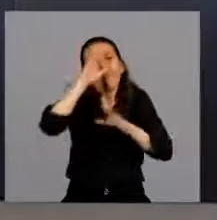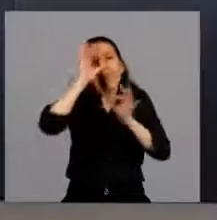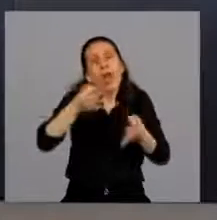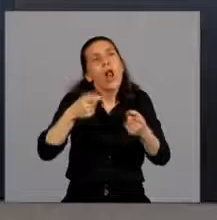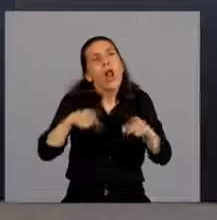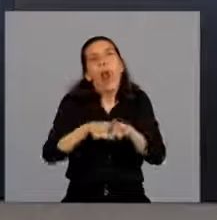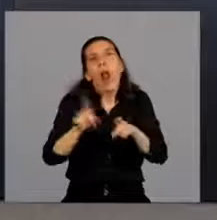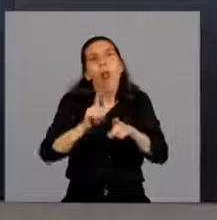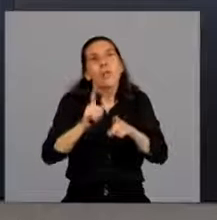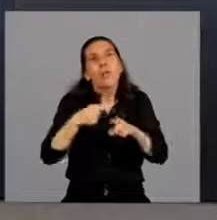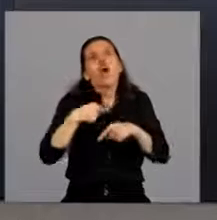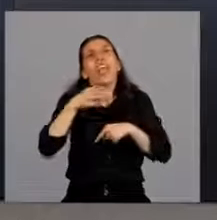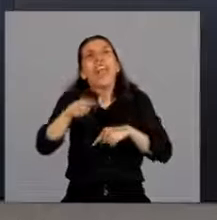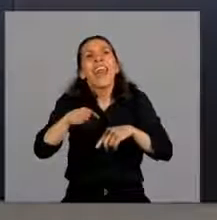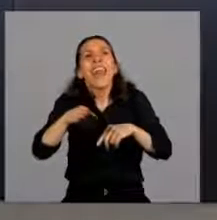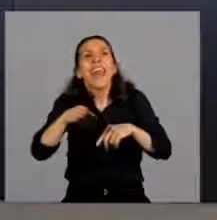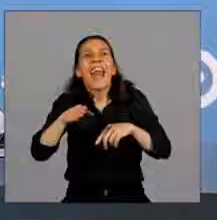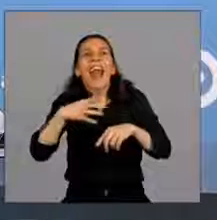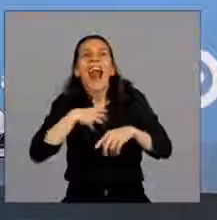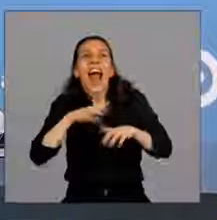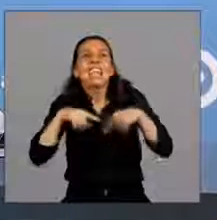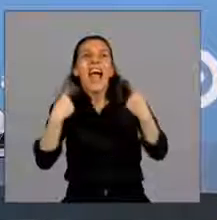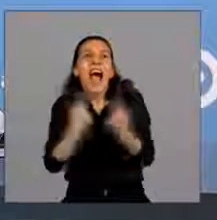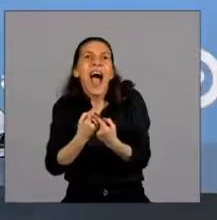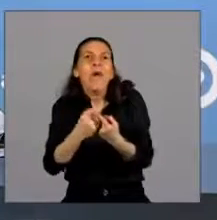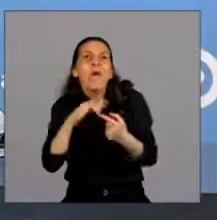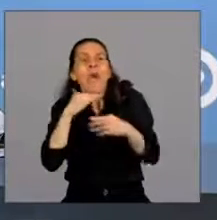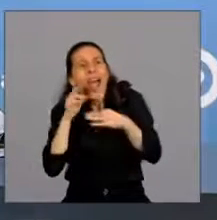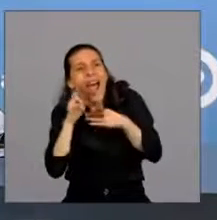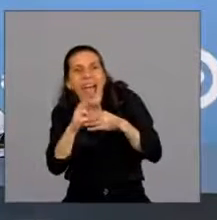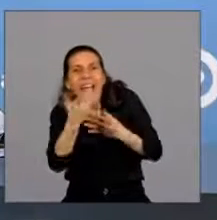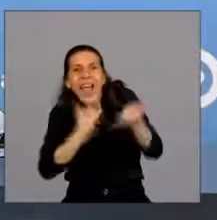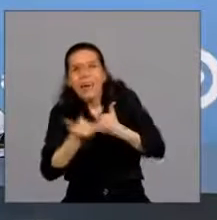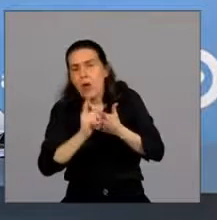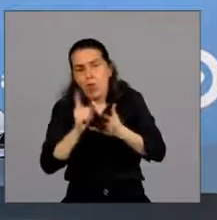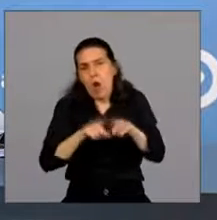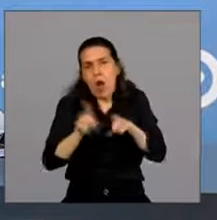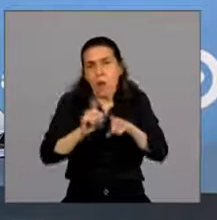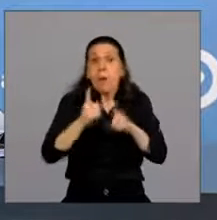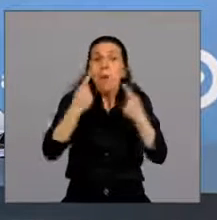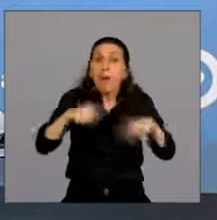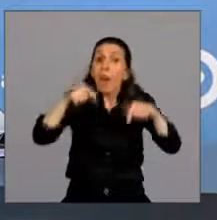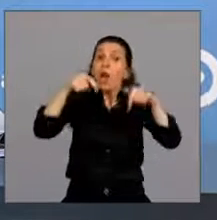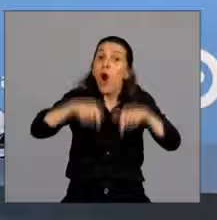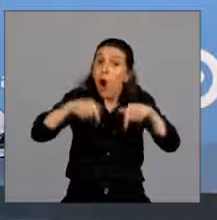contacto personal es irreemplazable, pero hoy, con mucha dedicación,